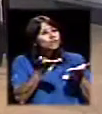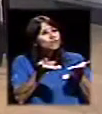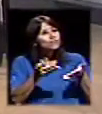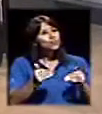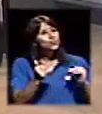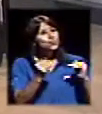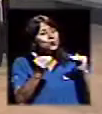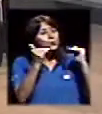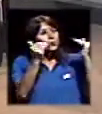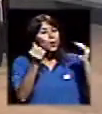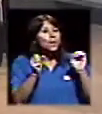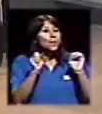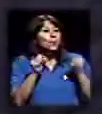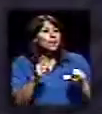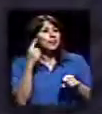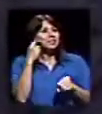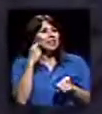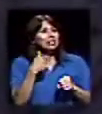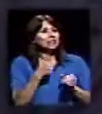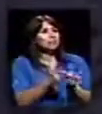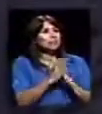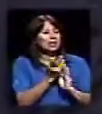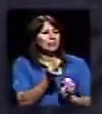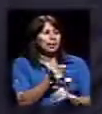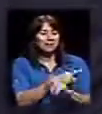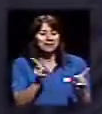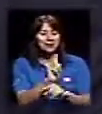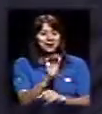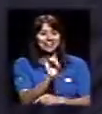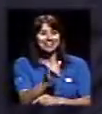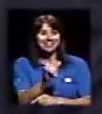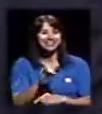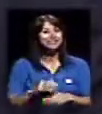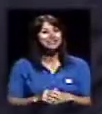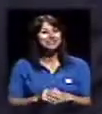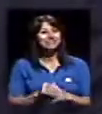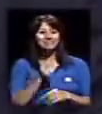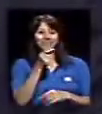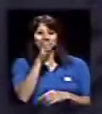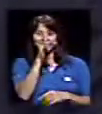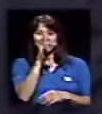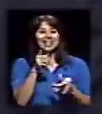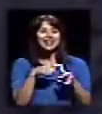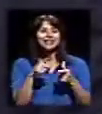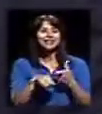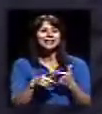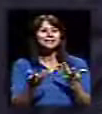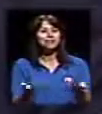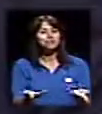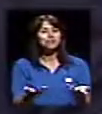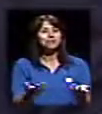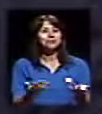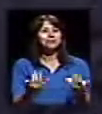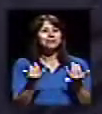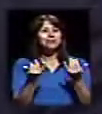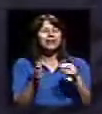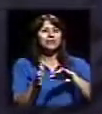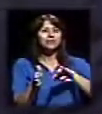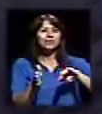hasta podría pensar que le estoy pidiendo plata, y no es el caso, de manera que pasemos un poco más bien